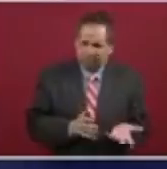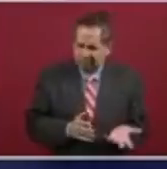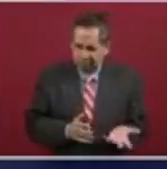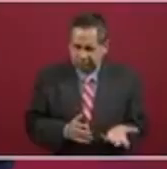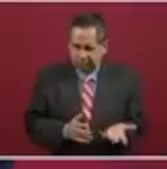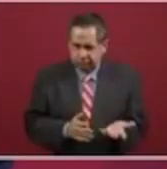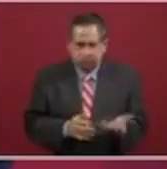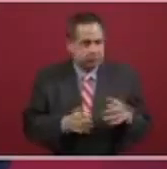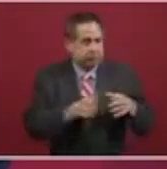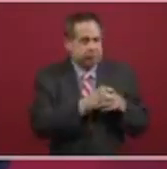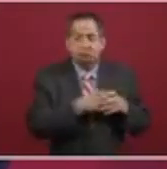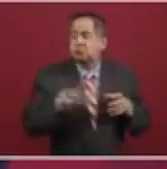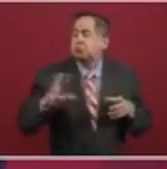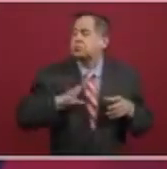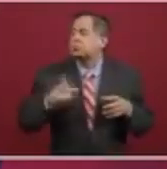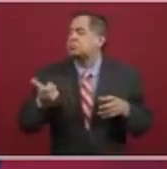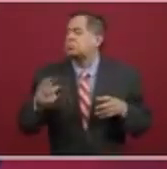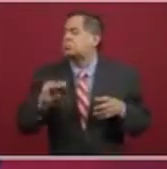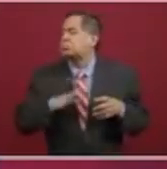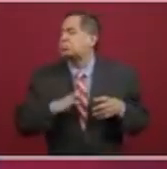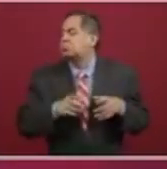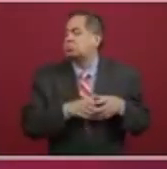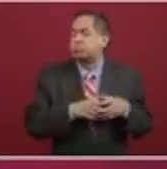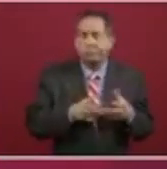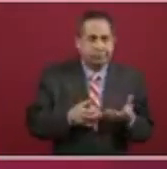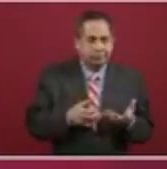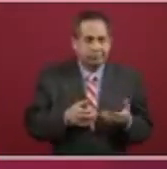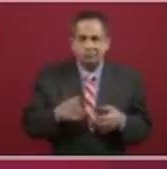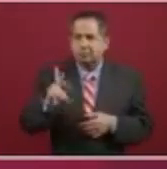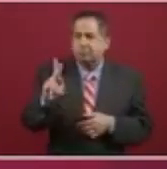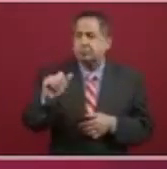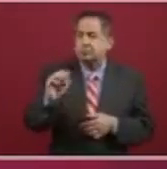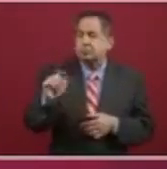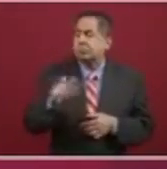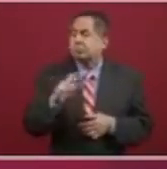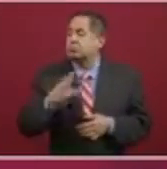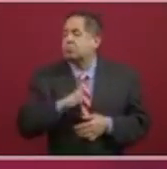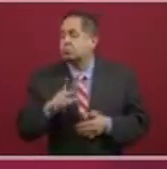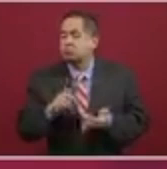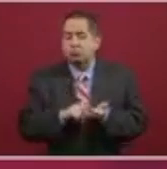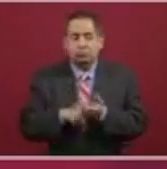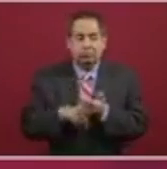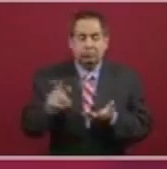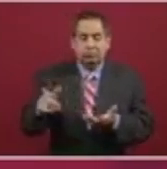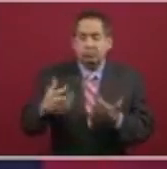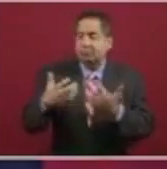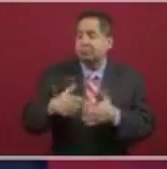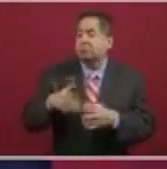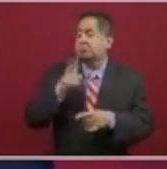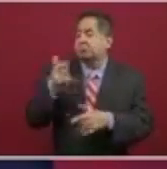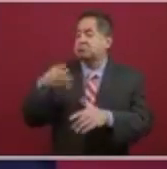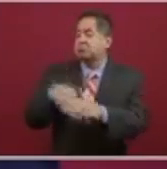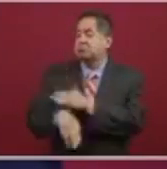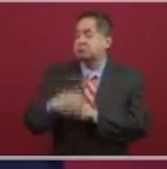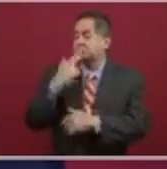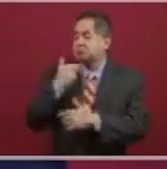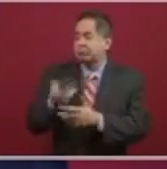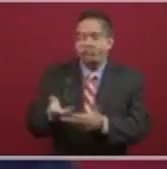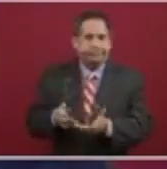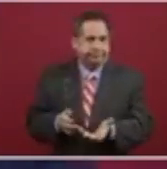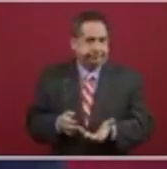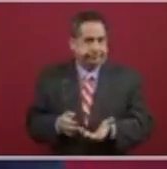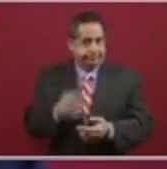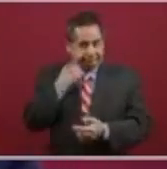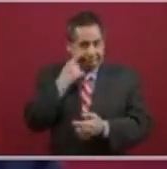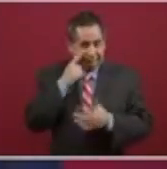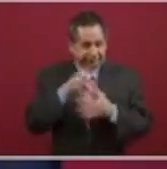no van a tener fondos. Pemex es una empresa quebrada.